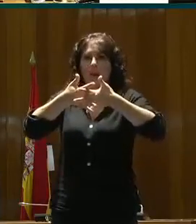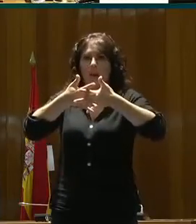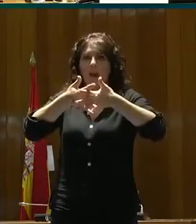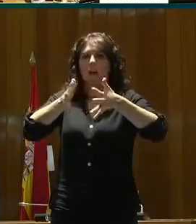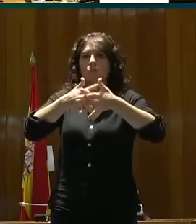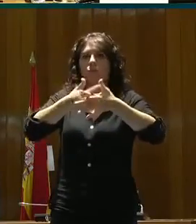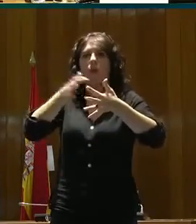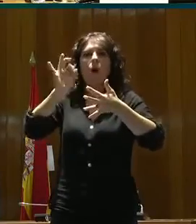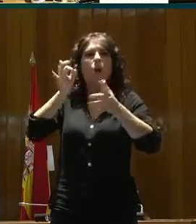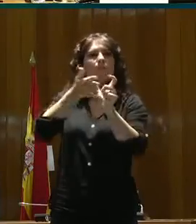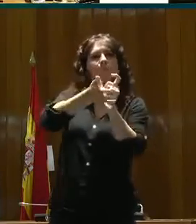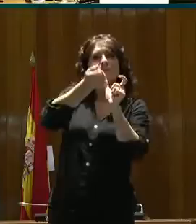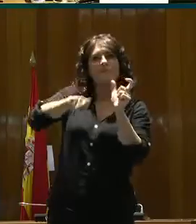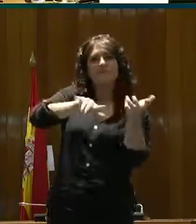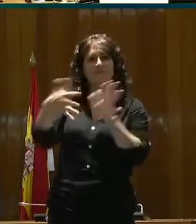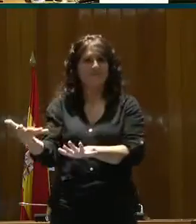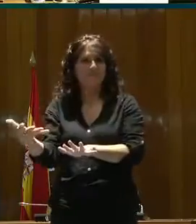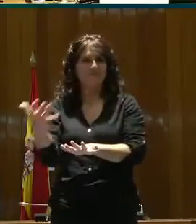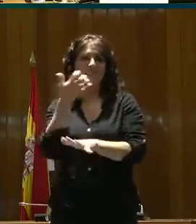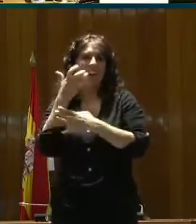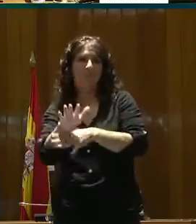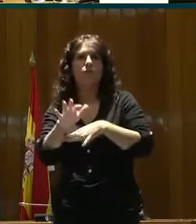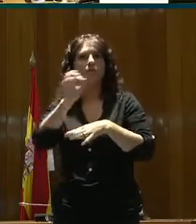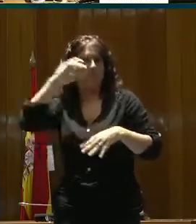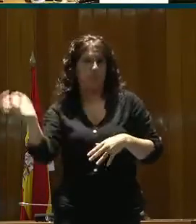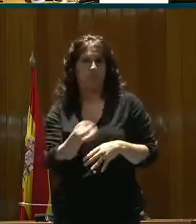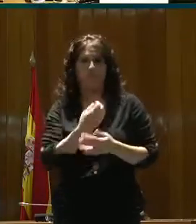significado figurado, etc.